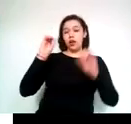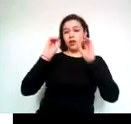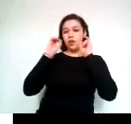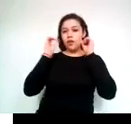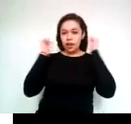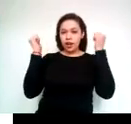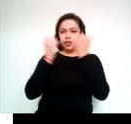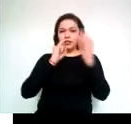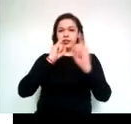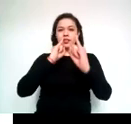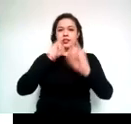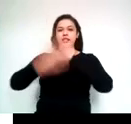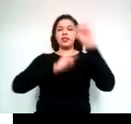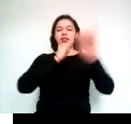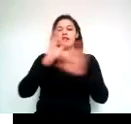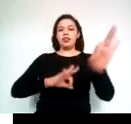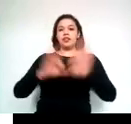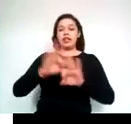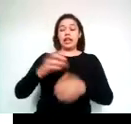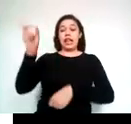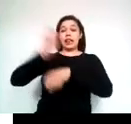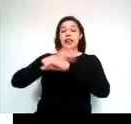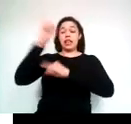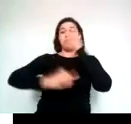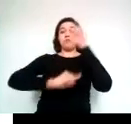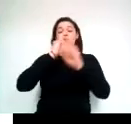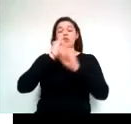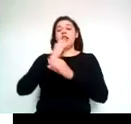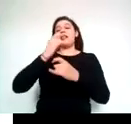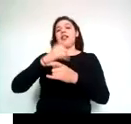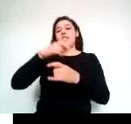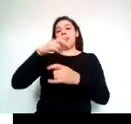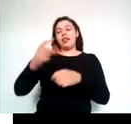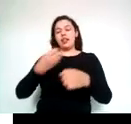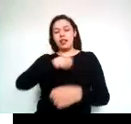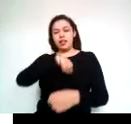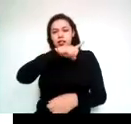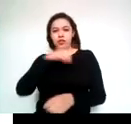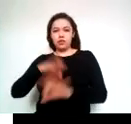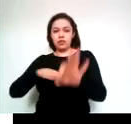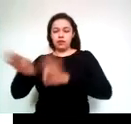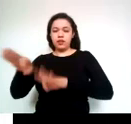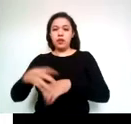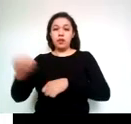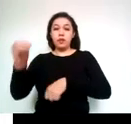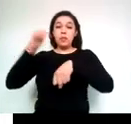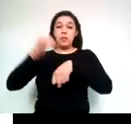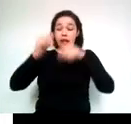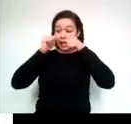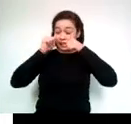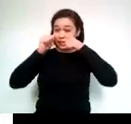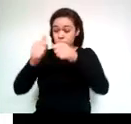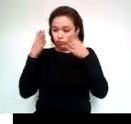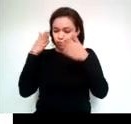del Día Mundial de la Salud y de la Seguridad de los Trabajadores, puso un punto en especial atención en que los